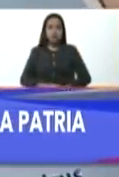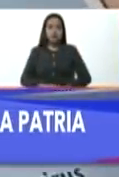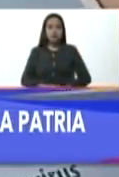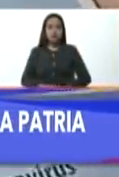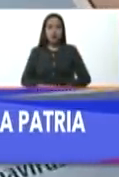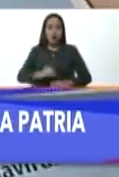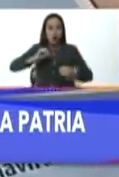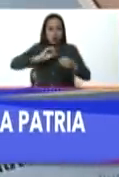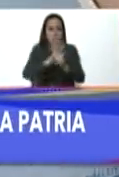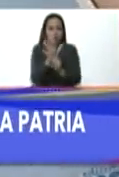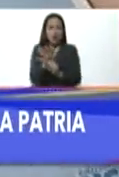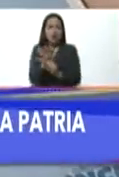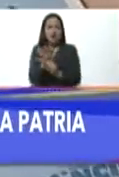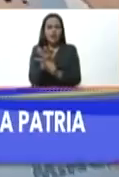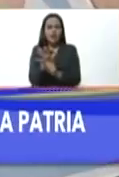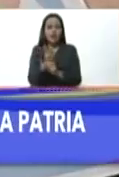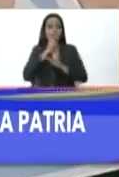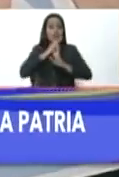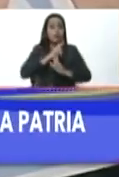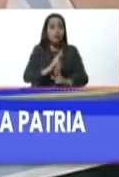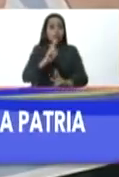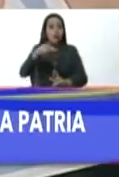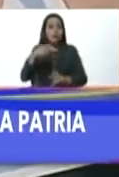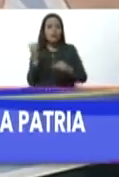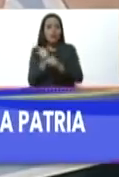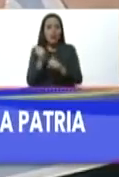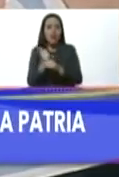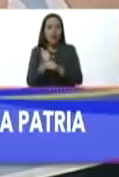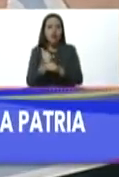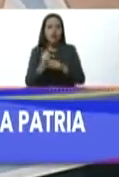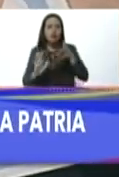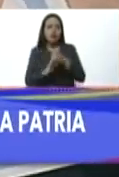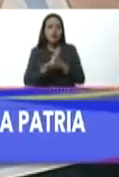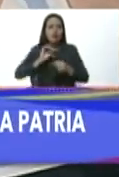La clave en la lucha contra el coronavirus es la prevención.